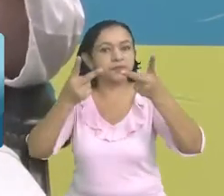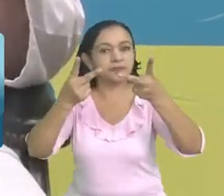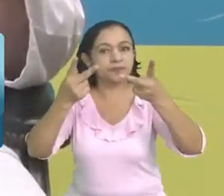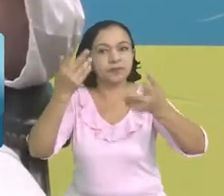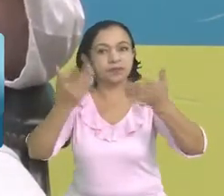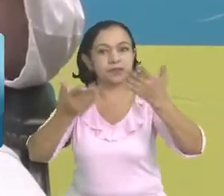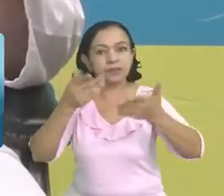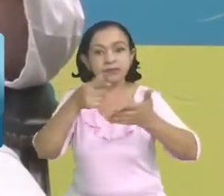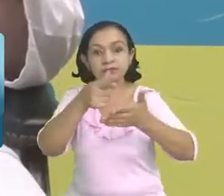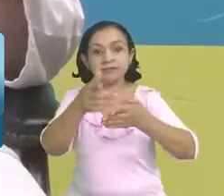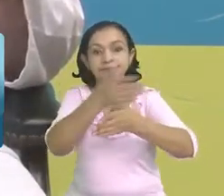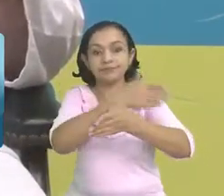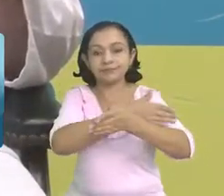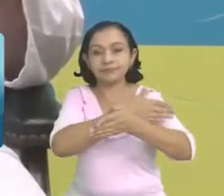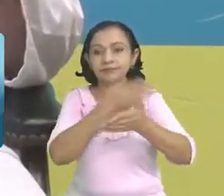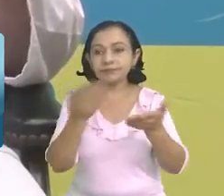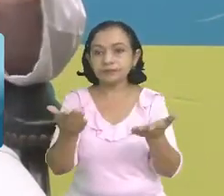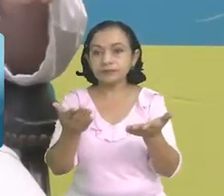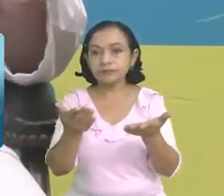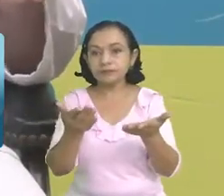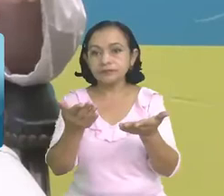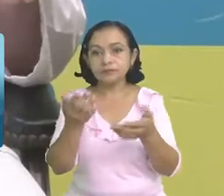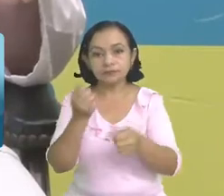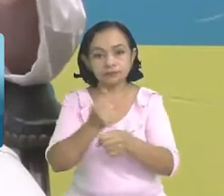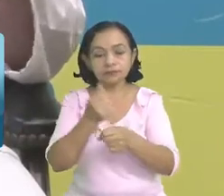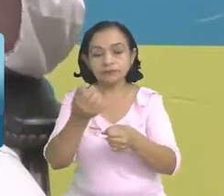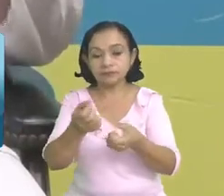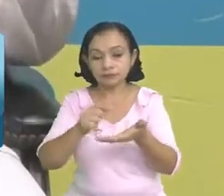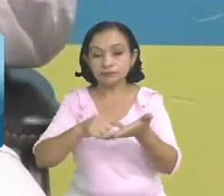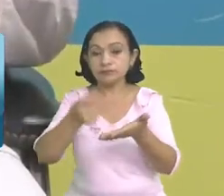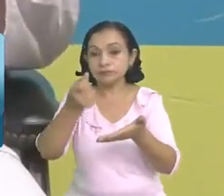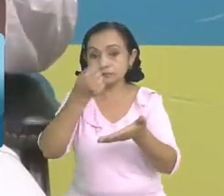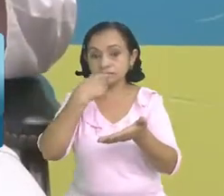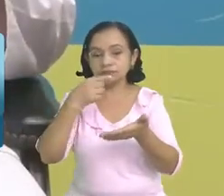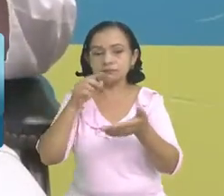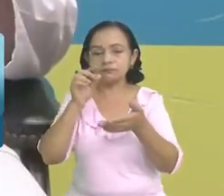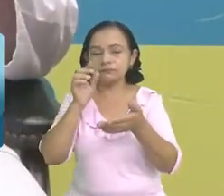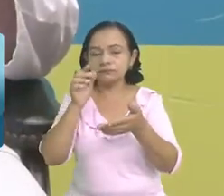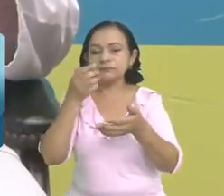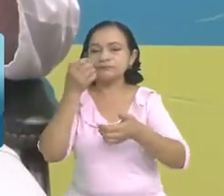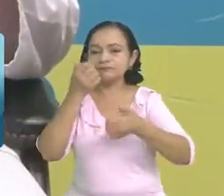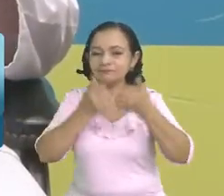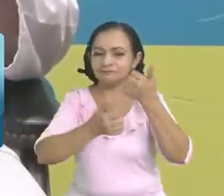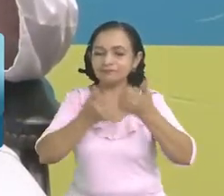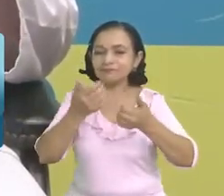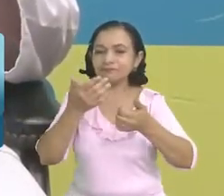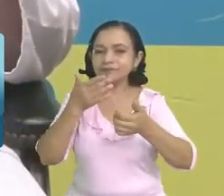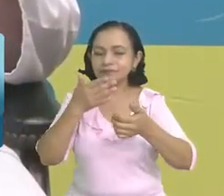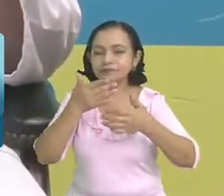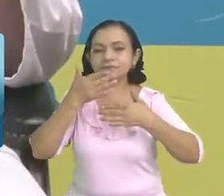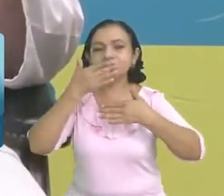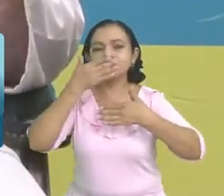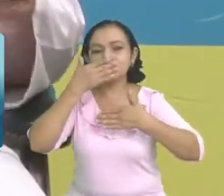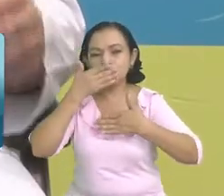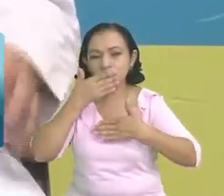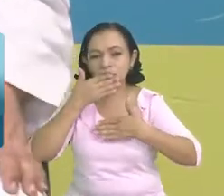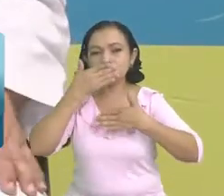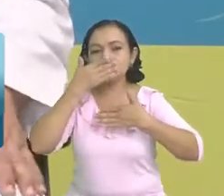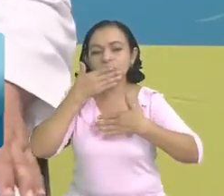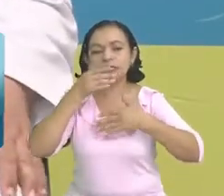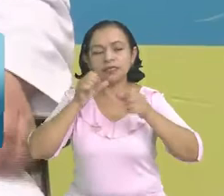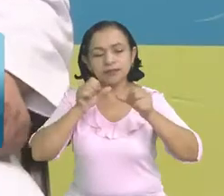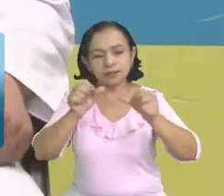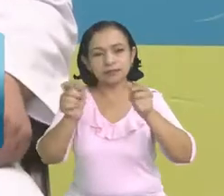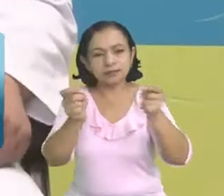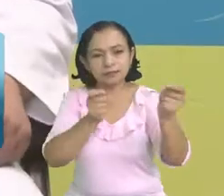tú ya hiciste el abordaje adecuado, pero quedan con un daño respiratorio, entonces hay que darle seguimiento a